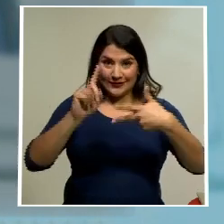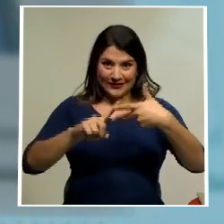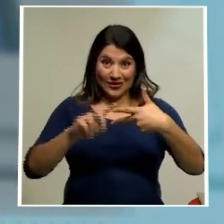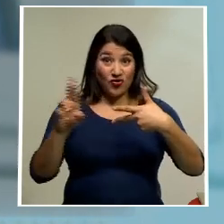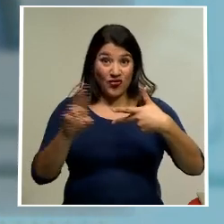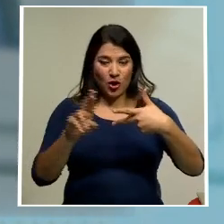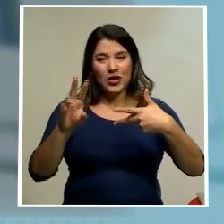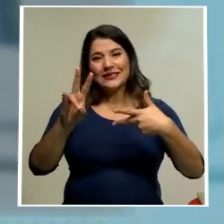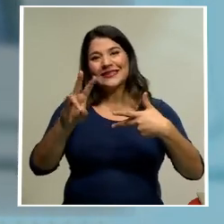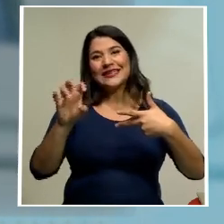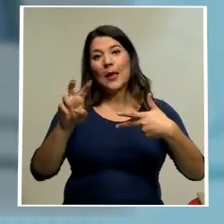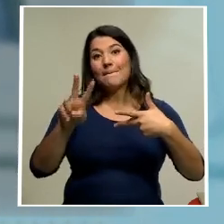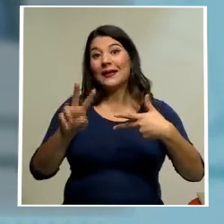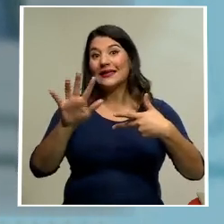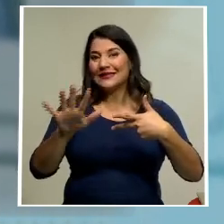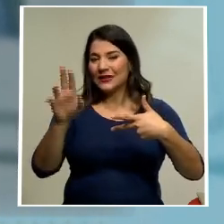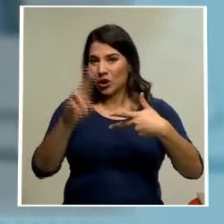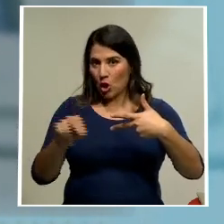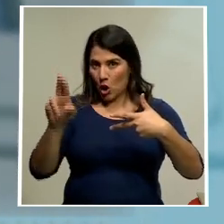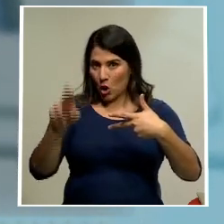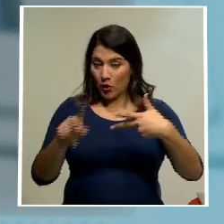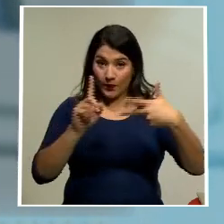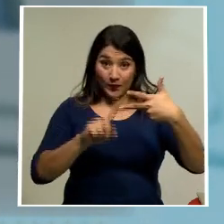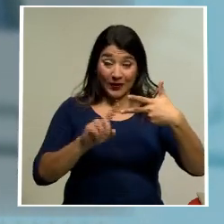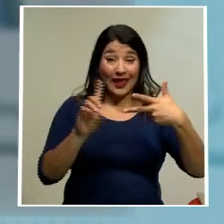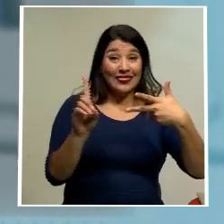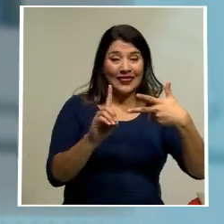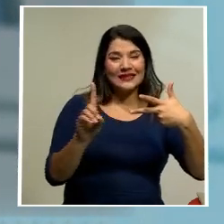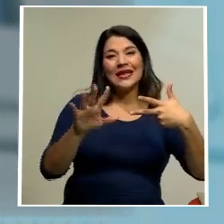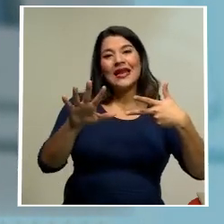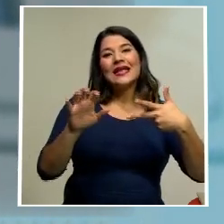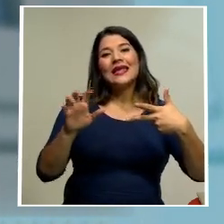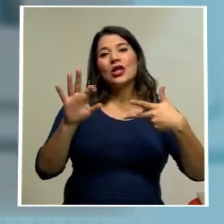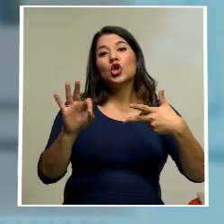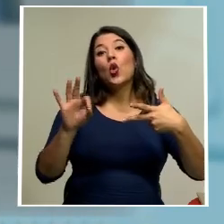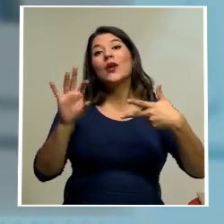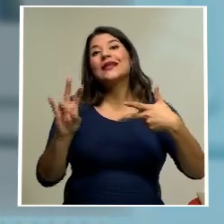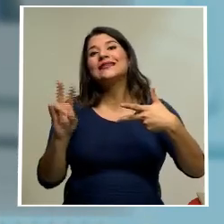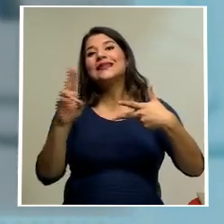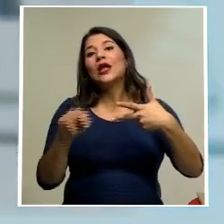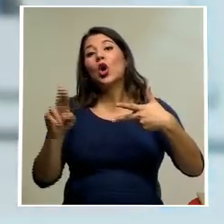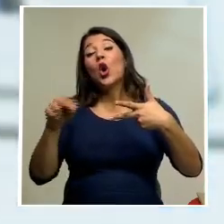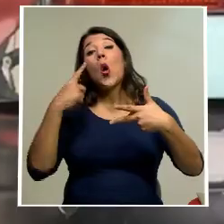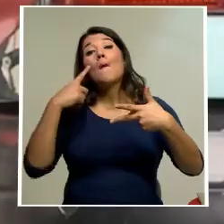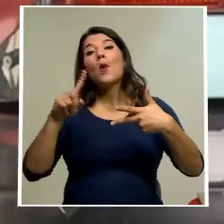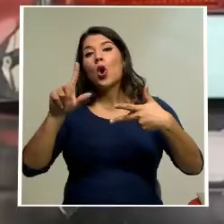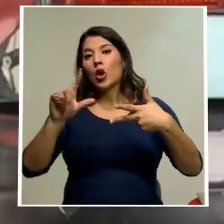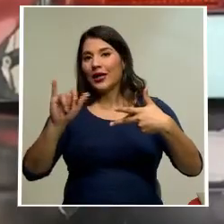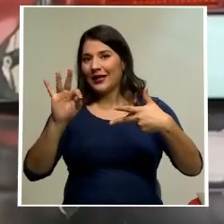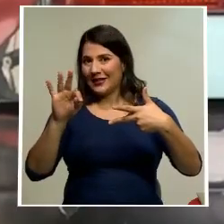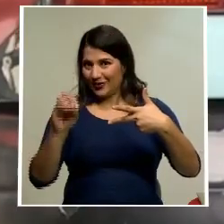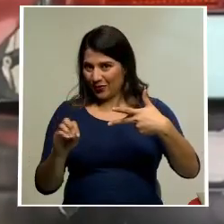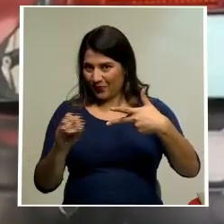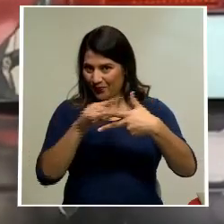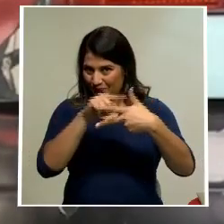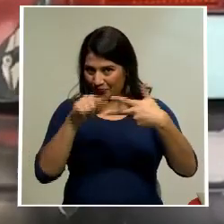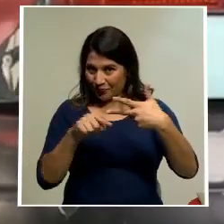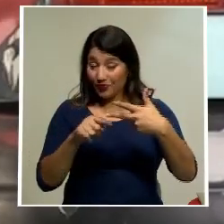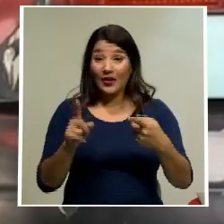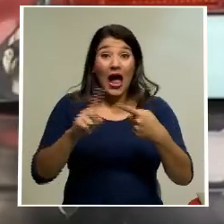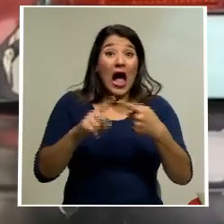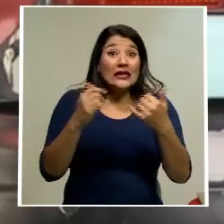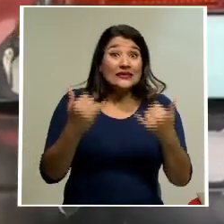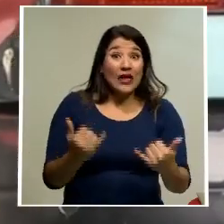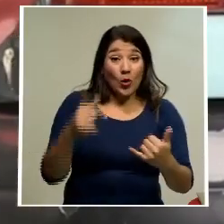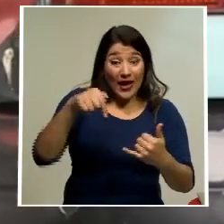regular 725 colones y el diésel 597 colones. Hasta el momento en lo que llevamos del año